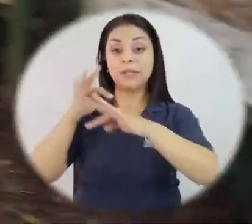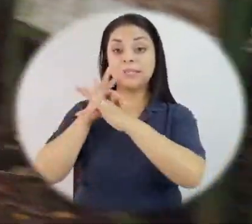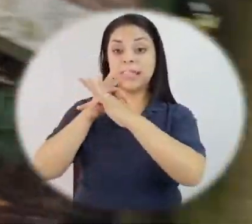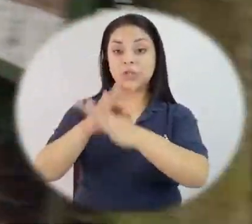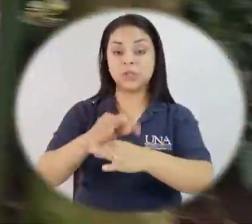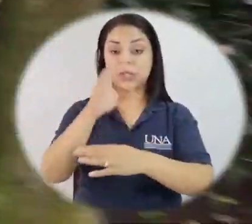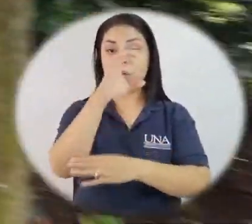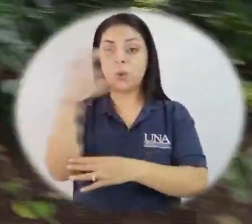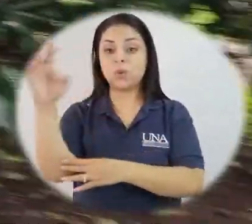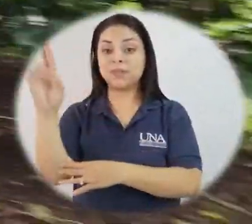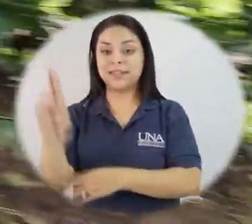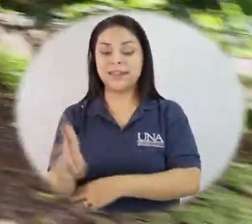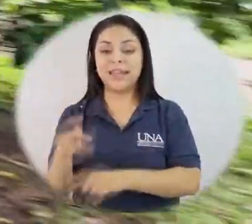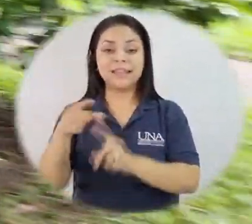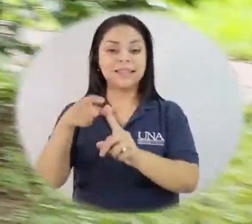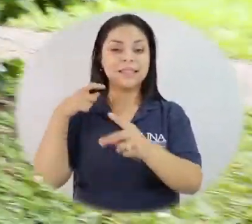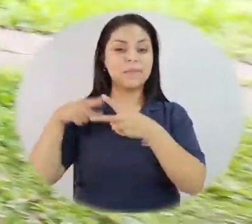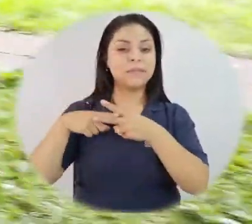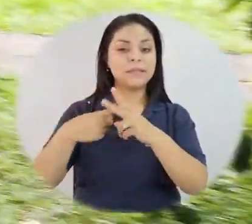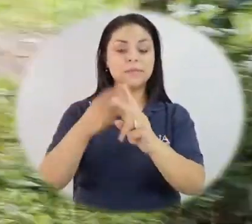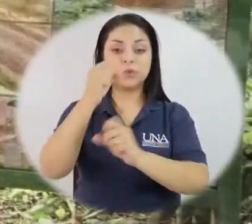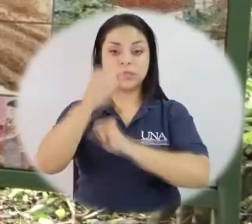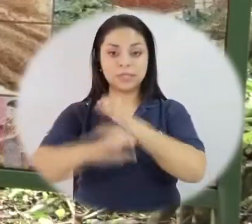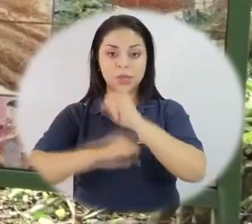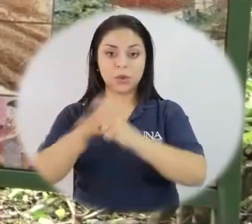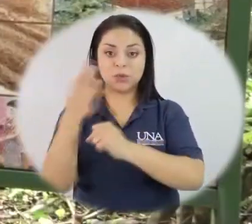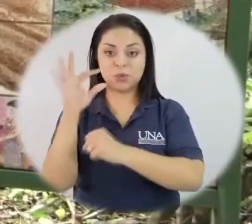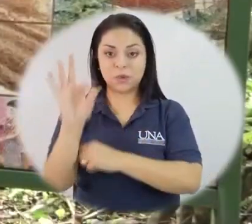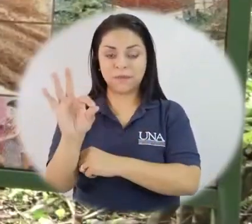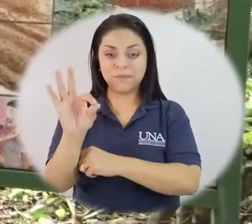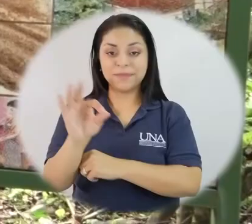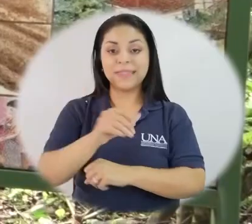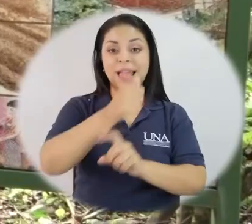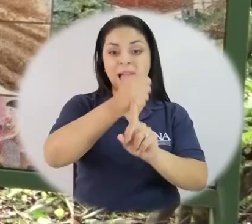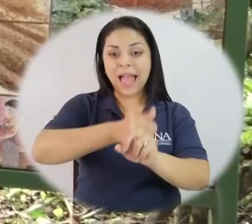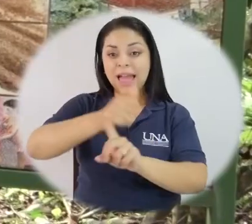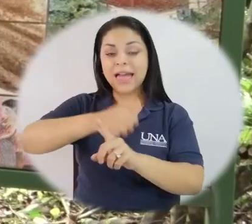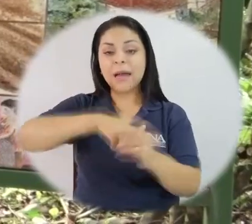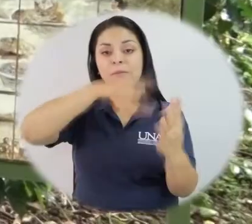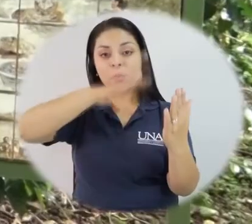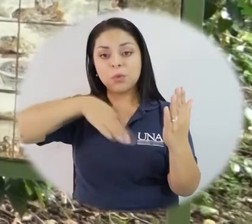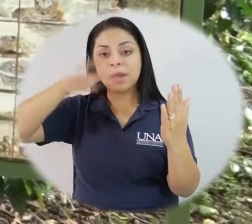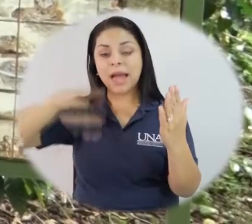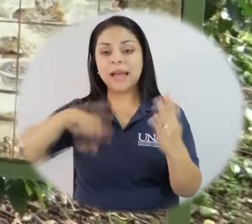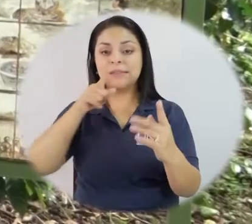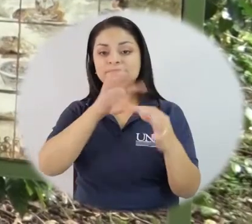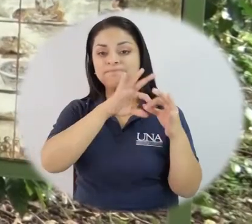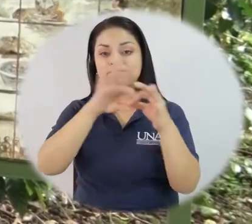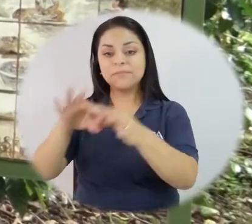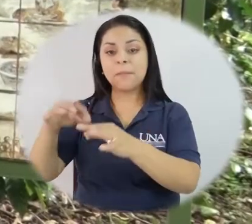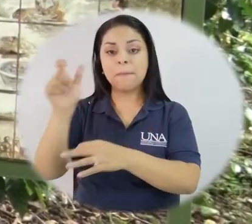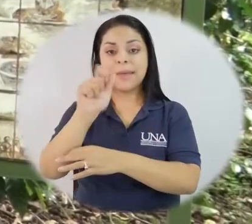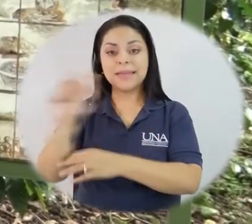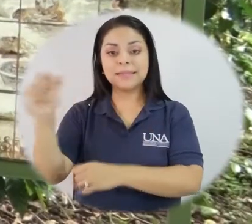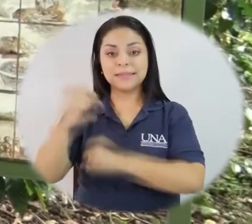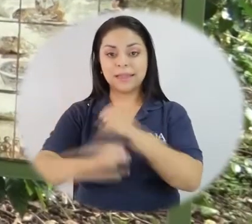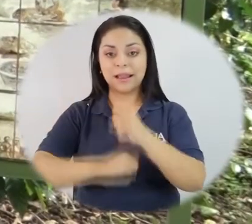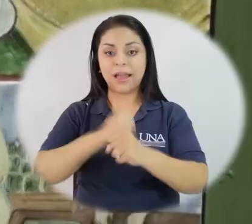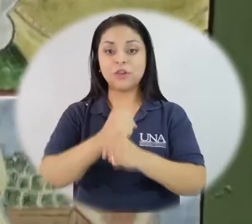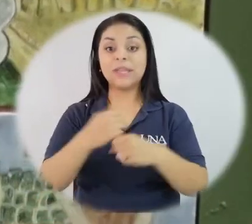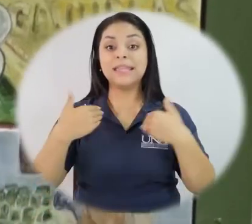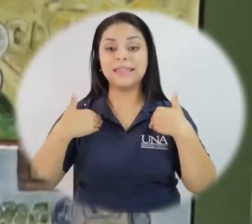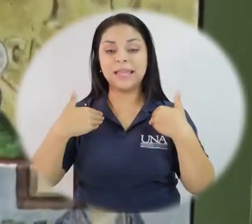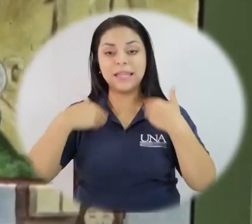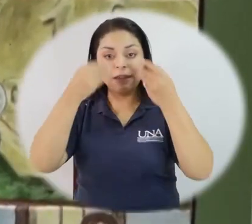las tradiciones en Costa Rica desde principios del siglo XIX. Cada uno de los murales tiene que ver con los meses del año y